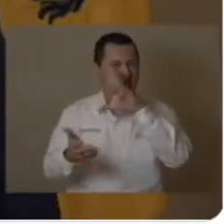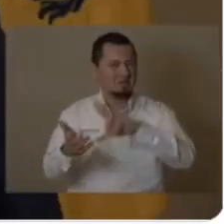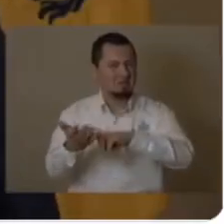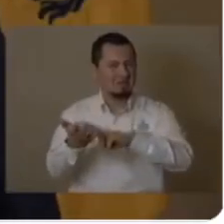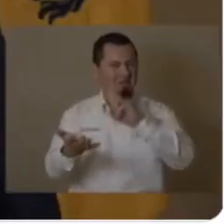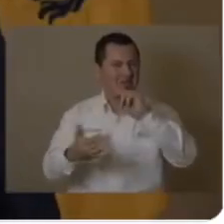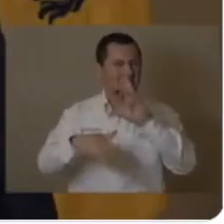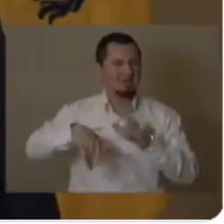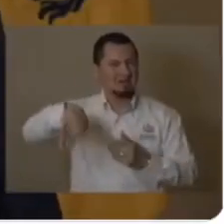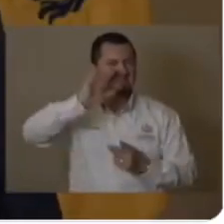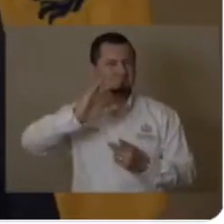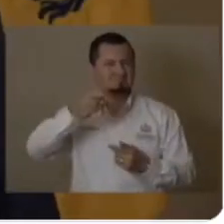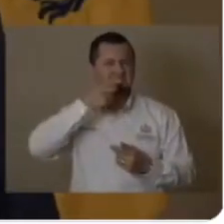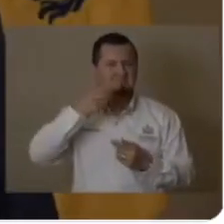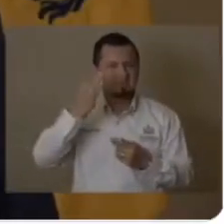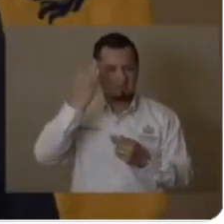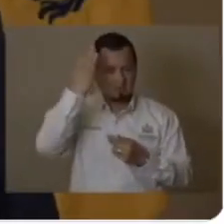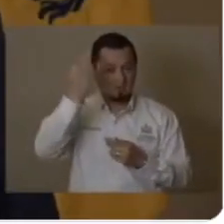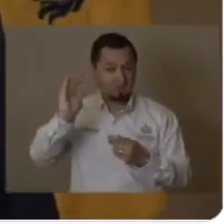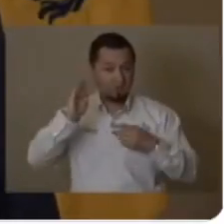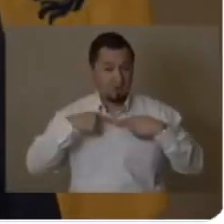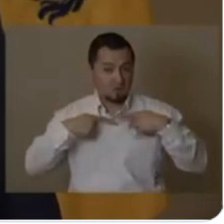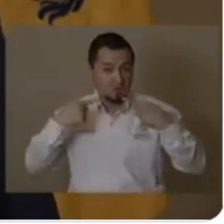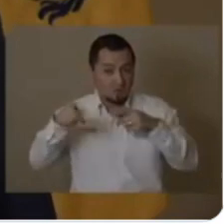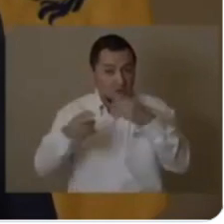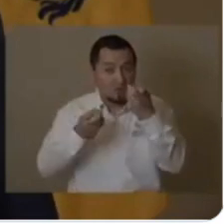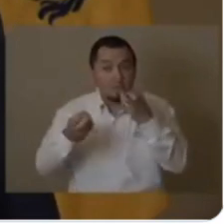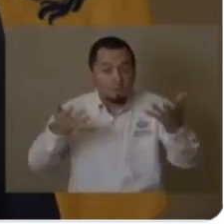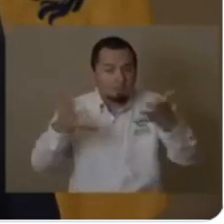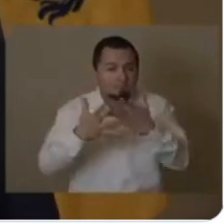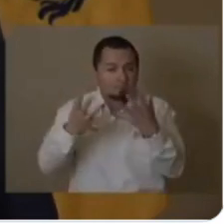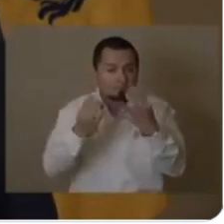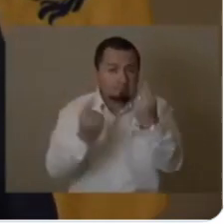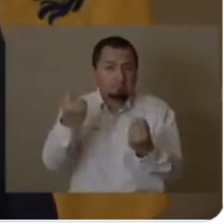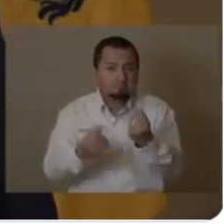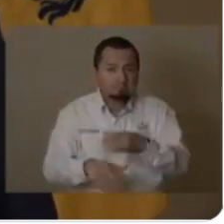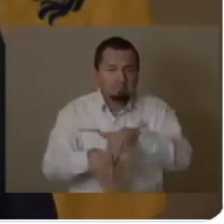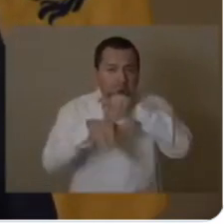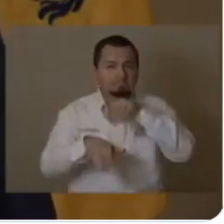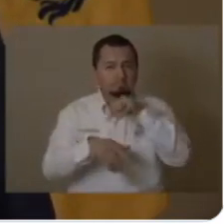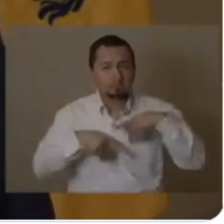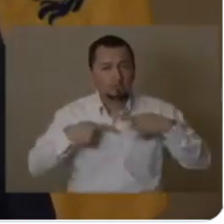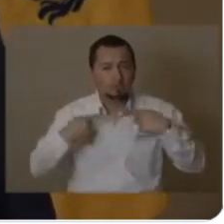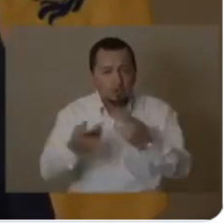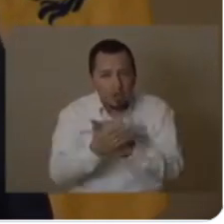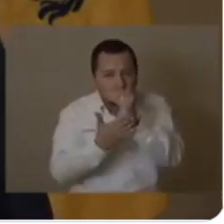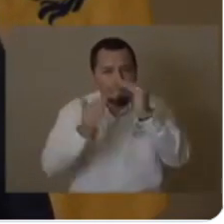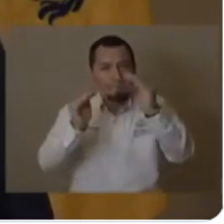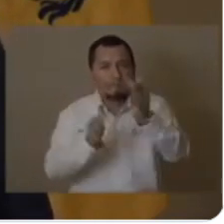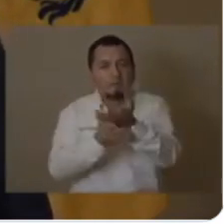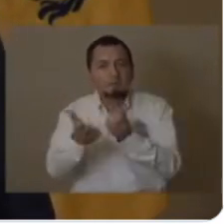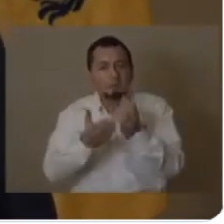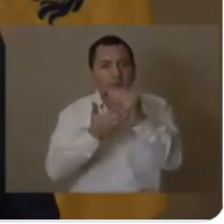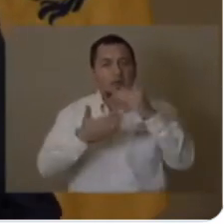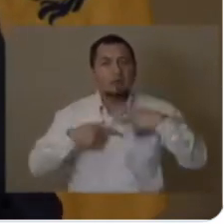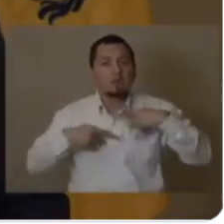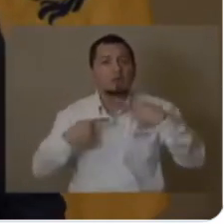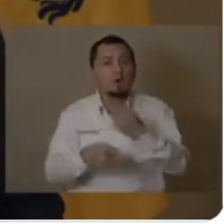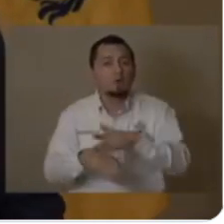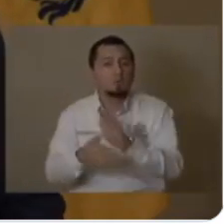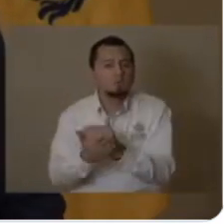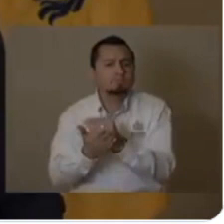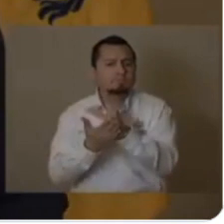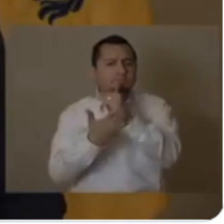que tomó Jalisco se dieron en una coyuntura muy particular. En ese momento, las autoridades federales habían decidido minimizar el problema y no